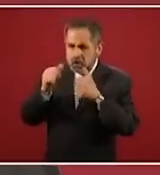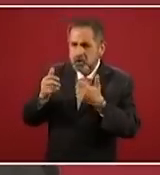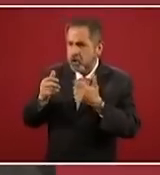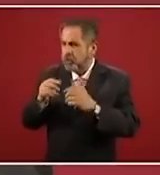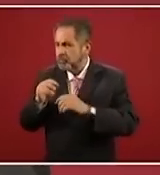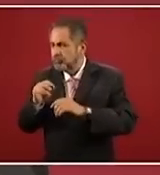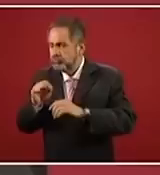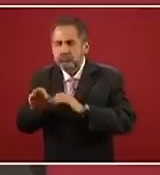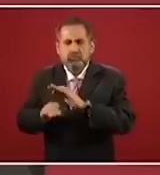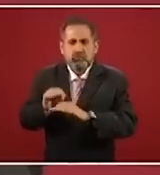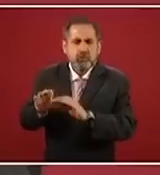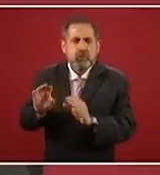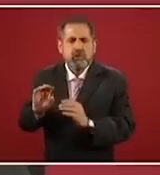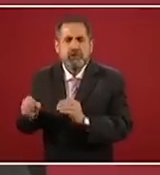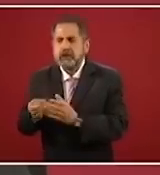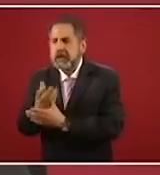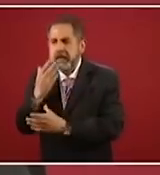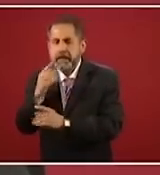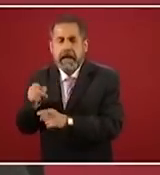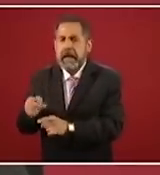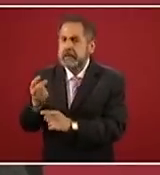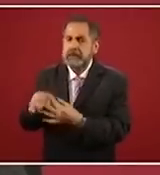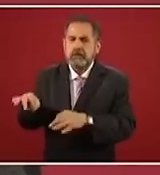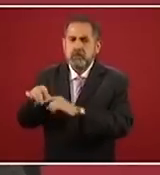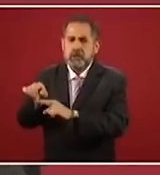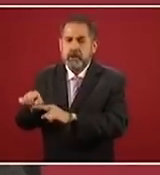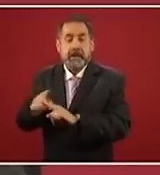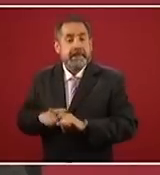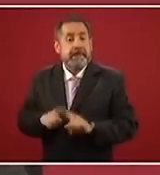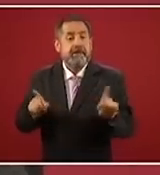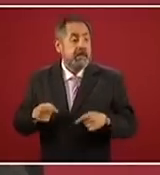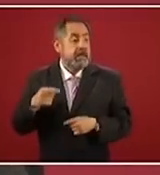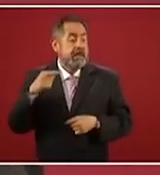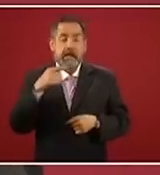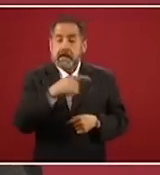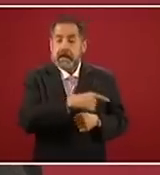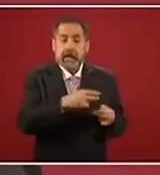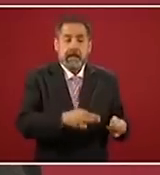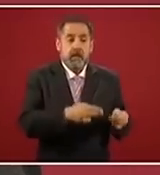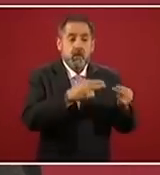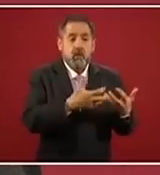Un empresario, un